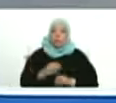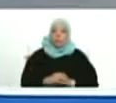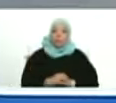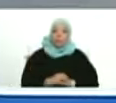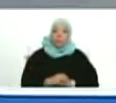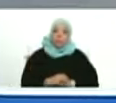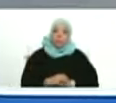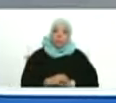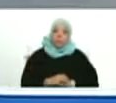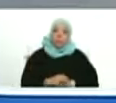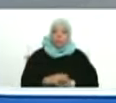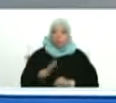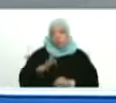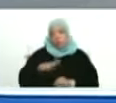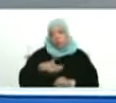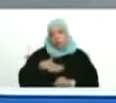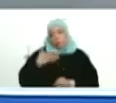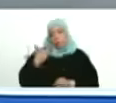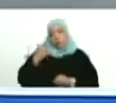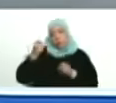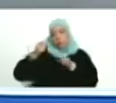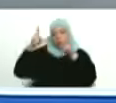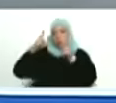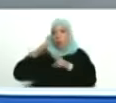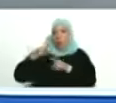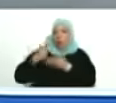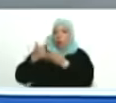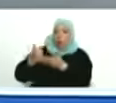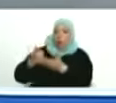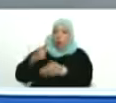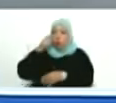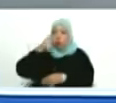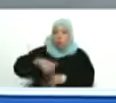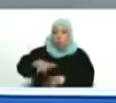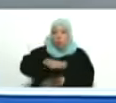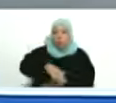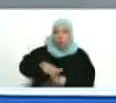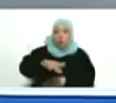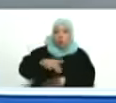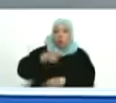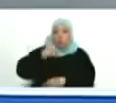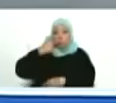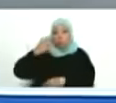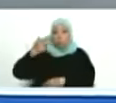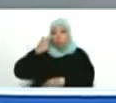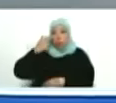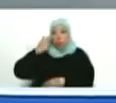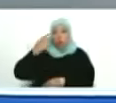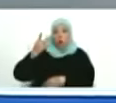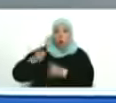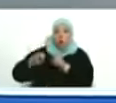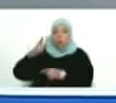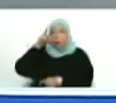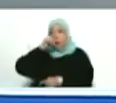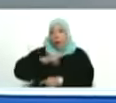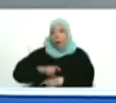con el único que es posible hacer los milagros. Hemos visto varios milagros este